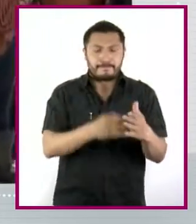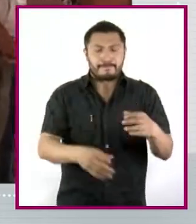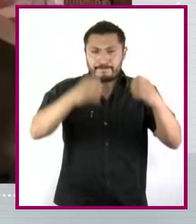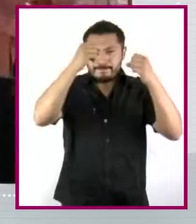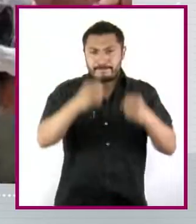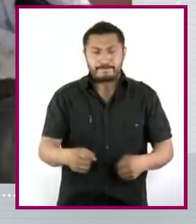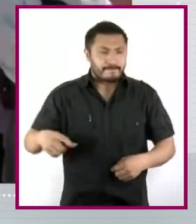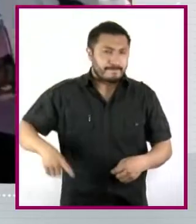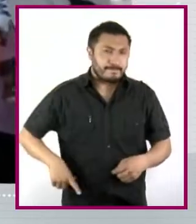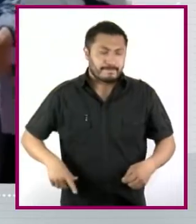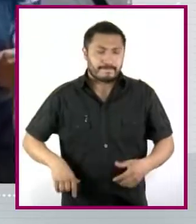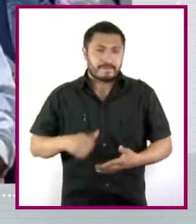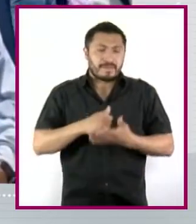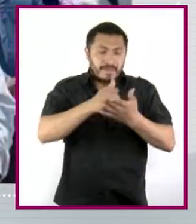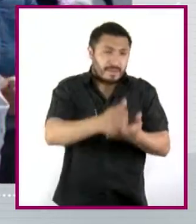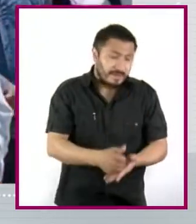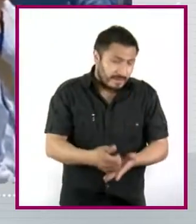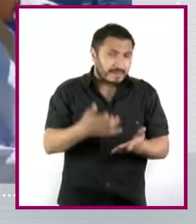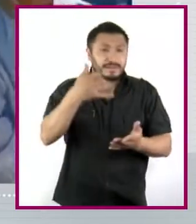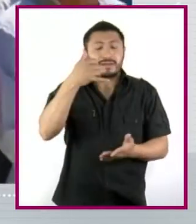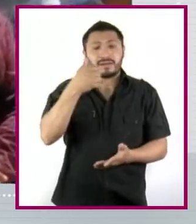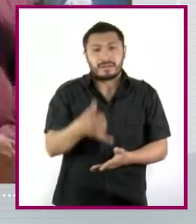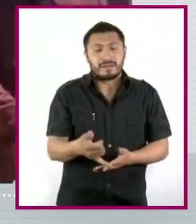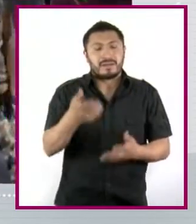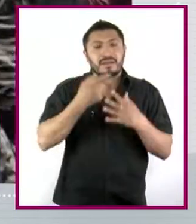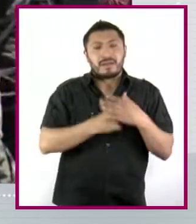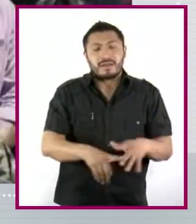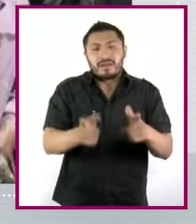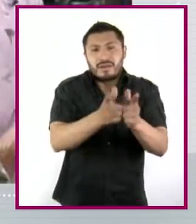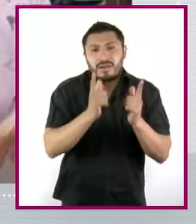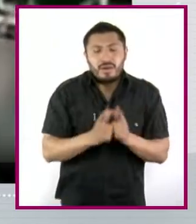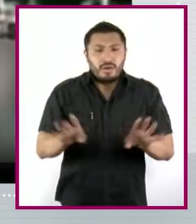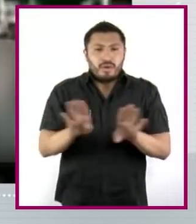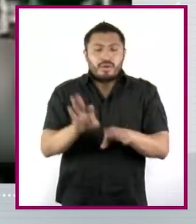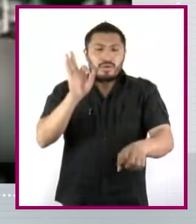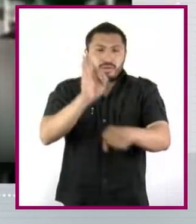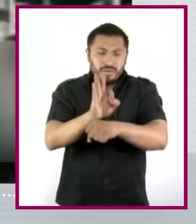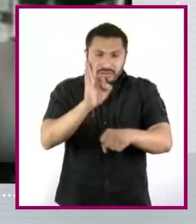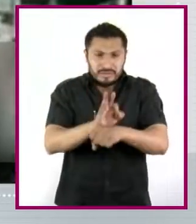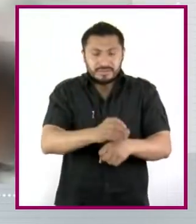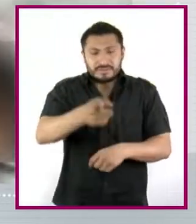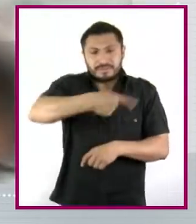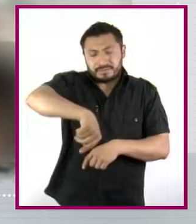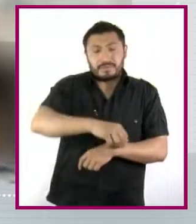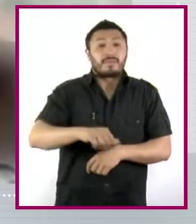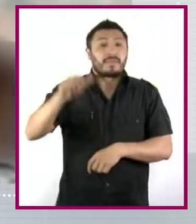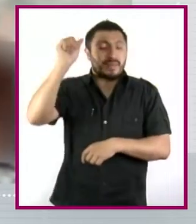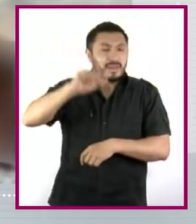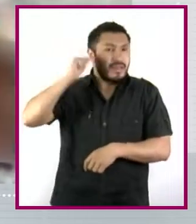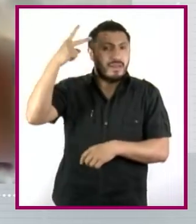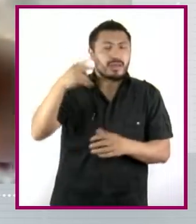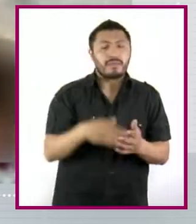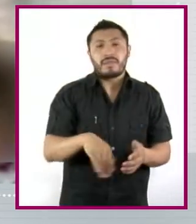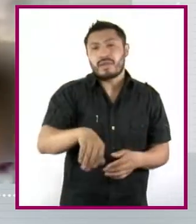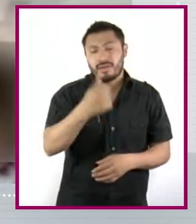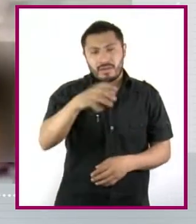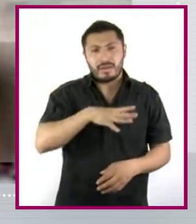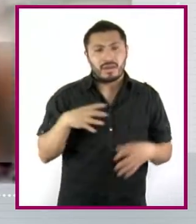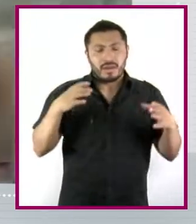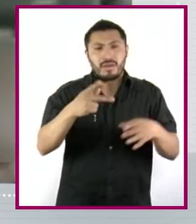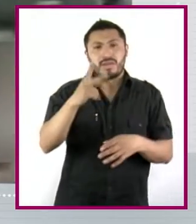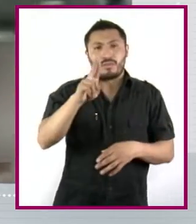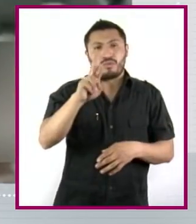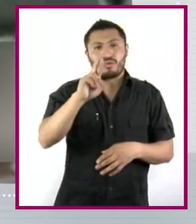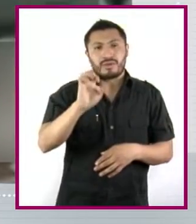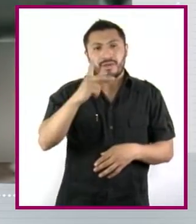de parte de los gobiernos, generó el surgimiento de grupos comunitarios de autoprotección. En abril de 2011, en la comunidad purépecha de